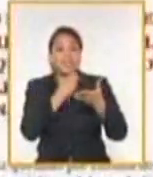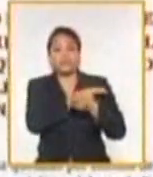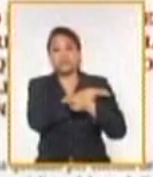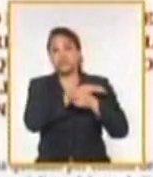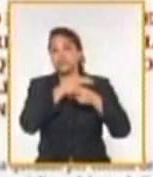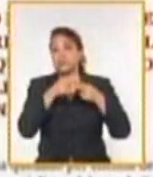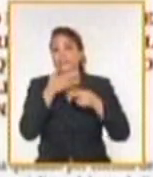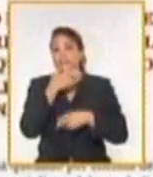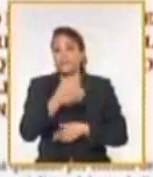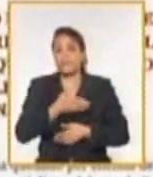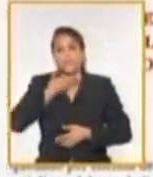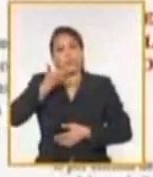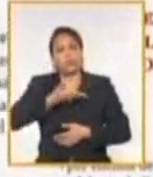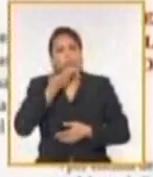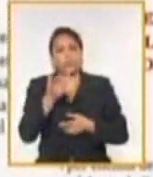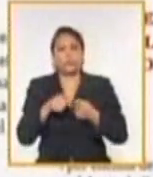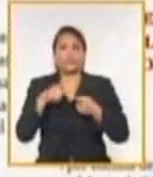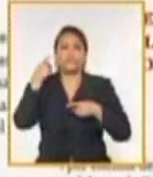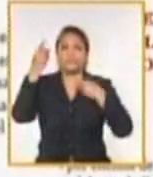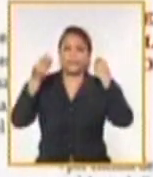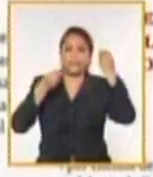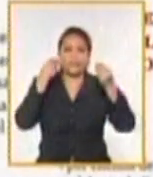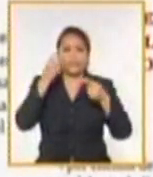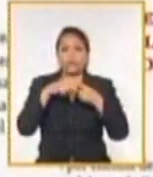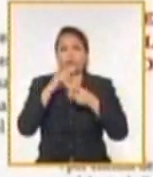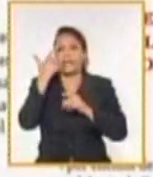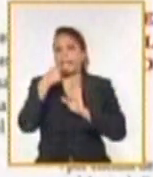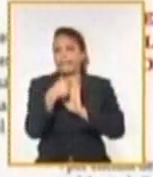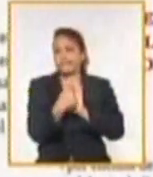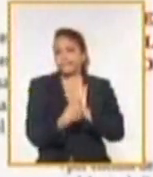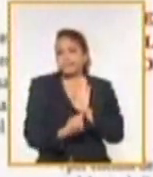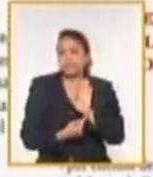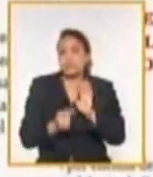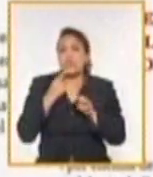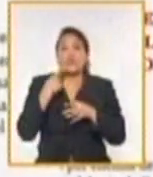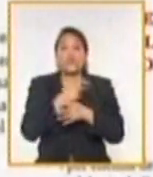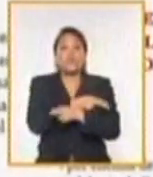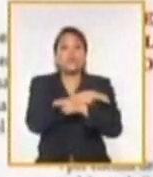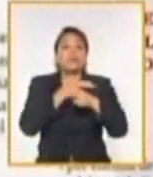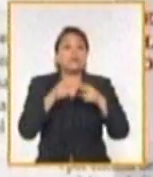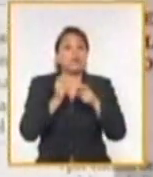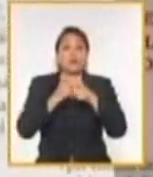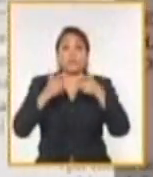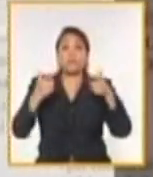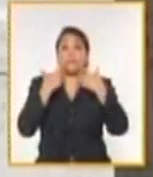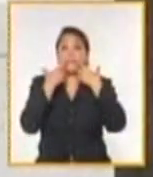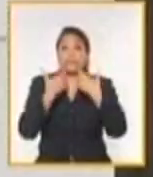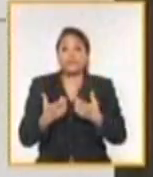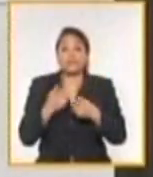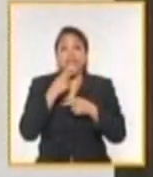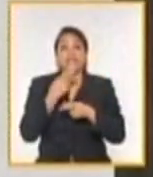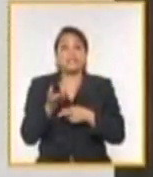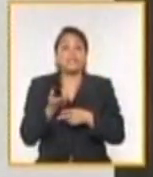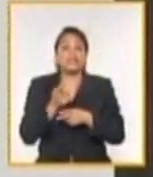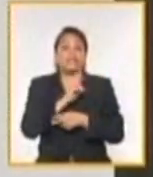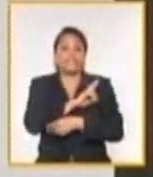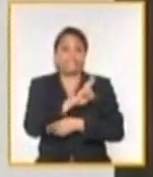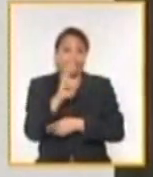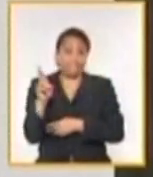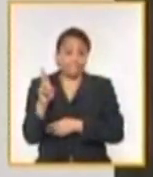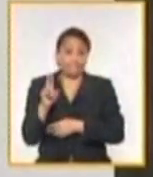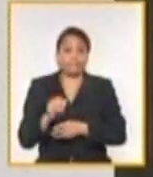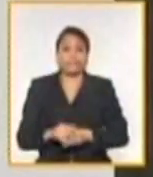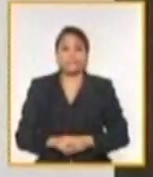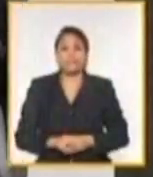Sus discursos, reflexiones y otros artículos. Una cronología de los más relevantes hechos de su historia revolucionaria.